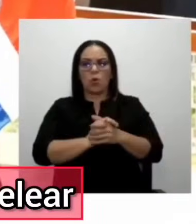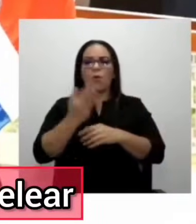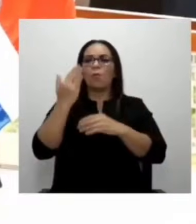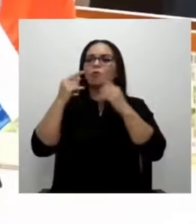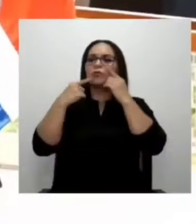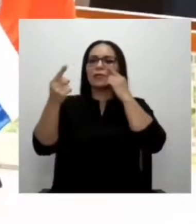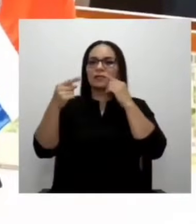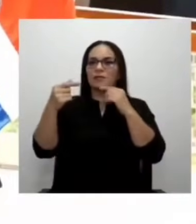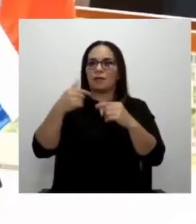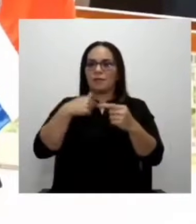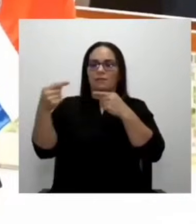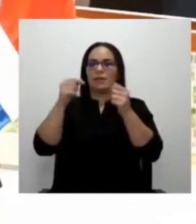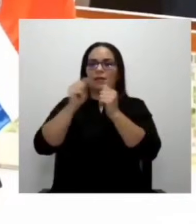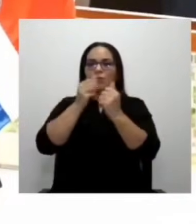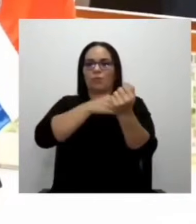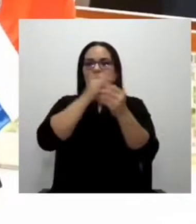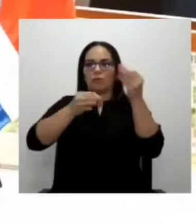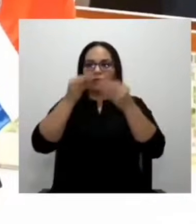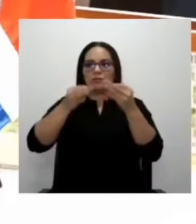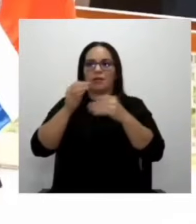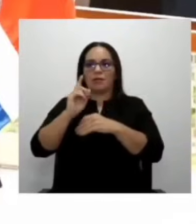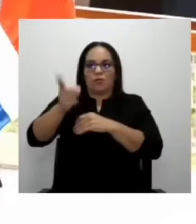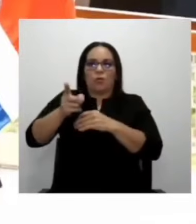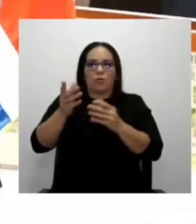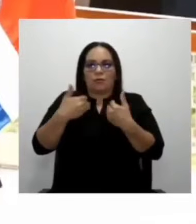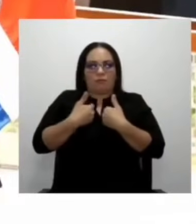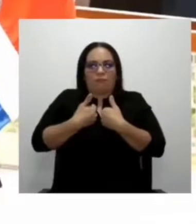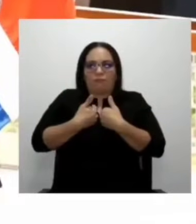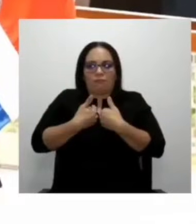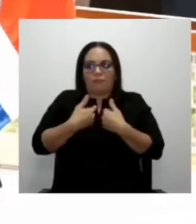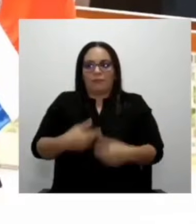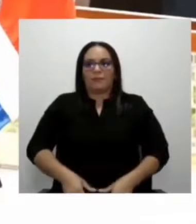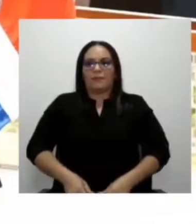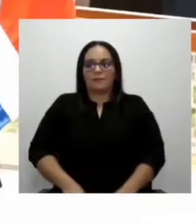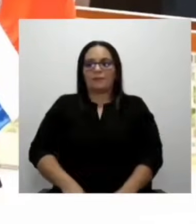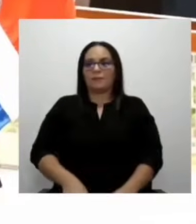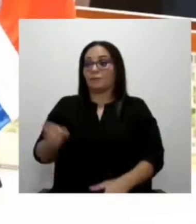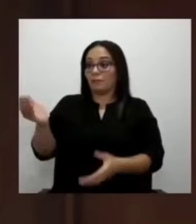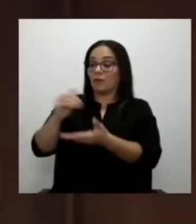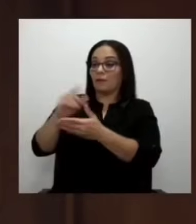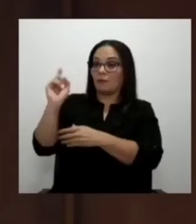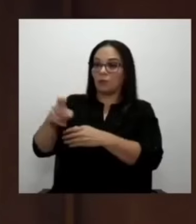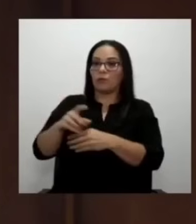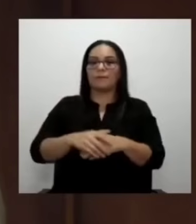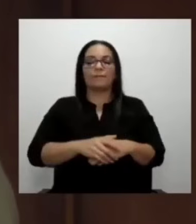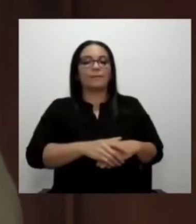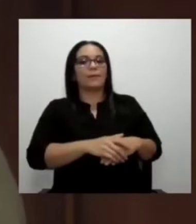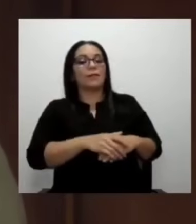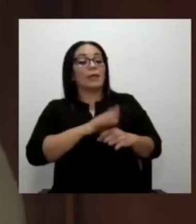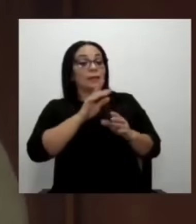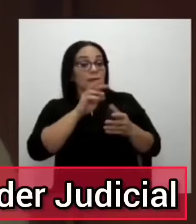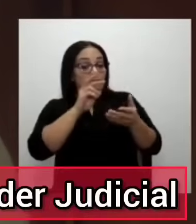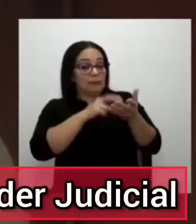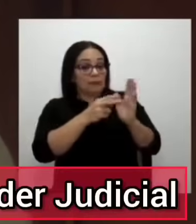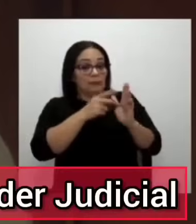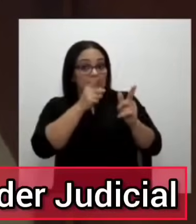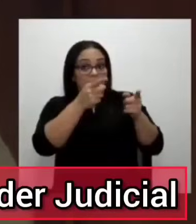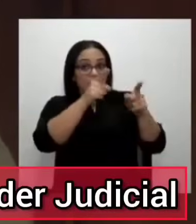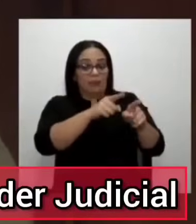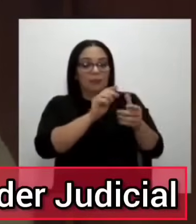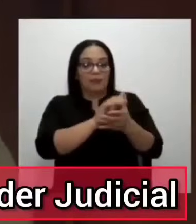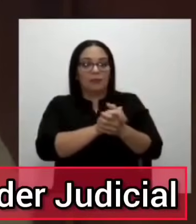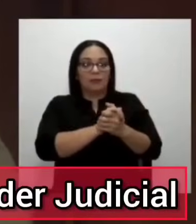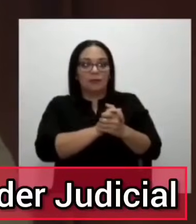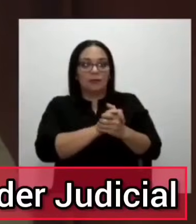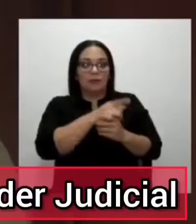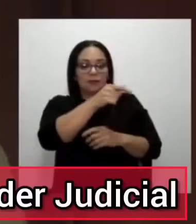usted a pelear con el Poder Judicial que dio esa orden? ¿Sobre pregunta? Sí, bueno, en ese caso, entonces, esta va a ser la